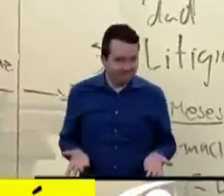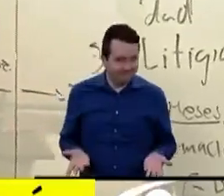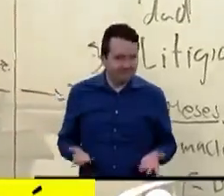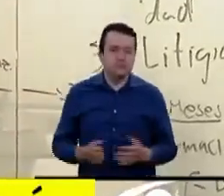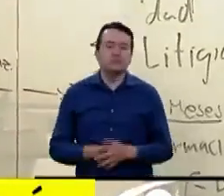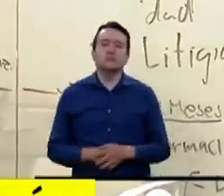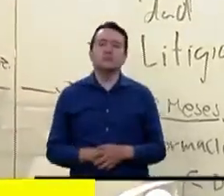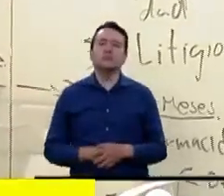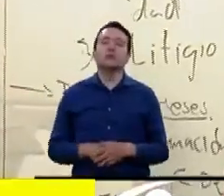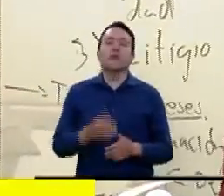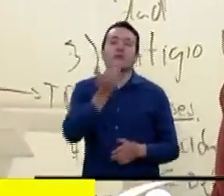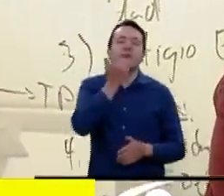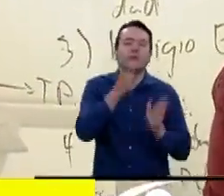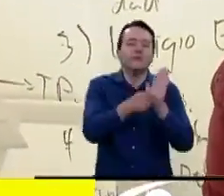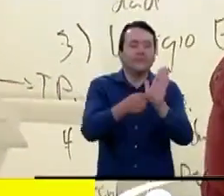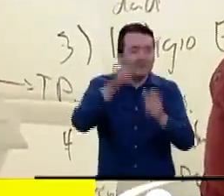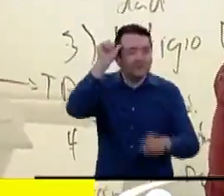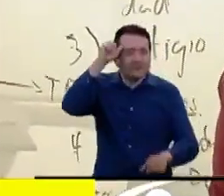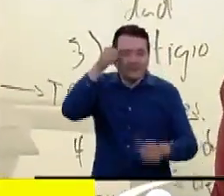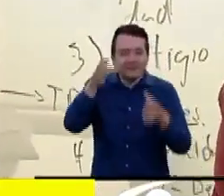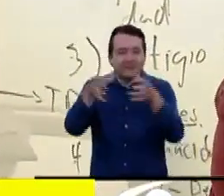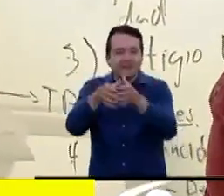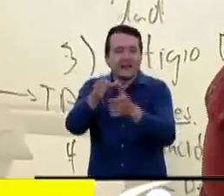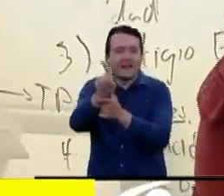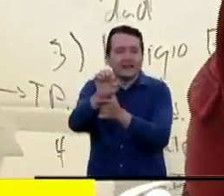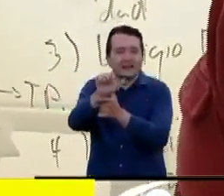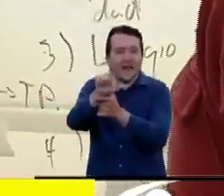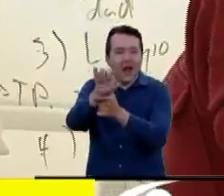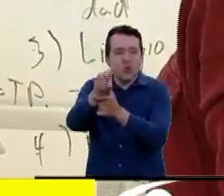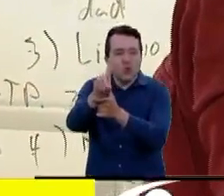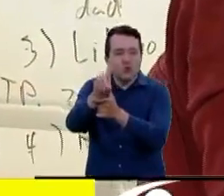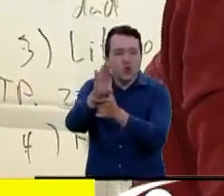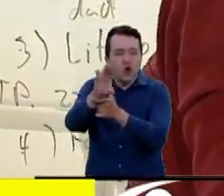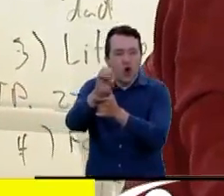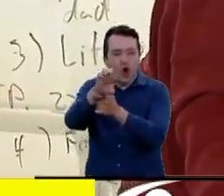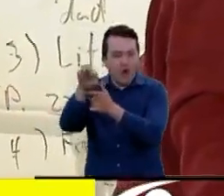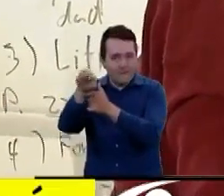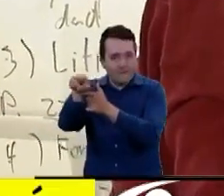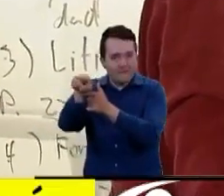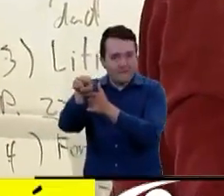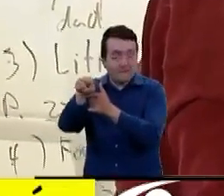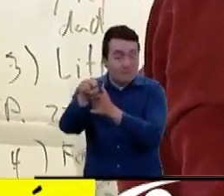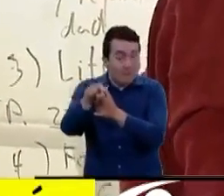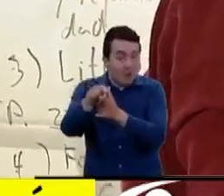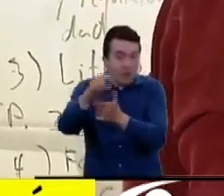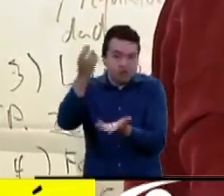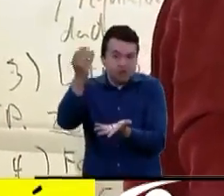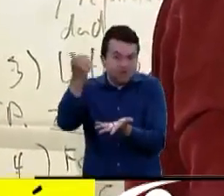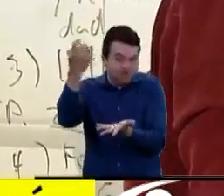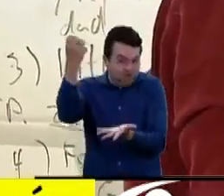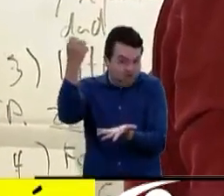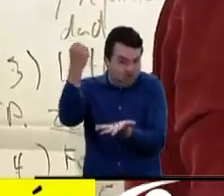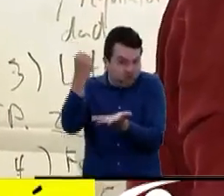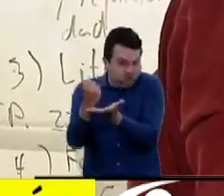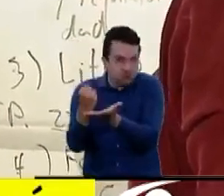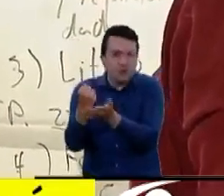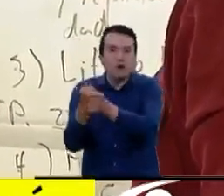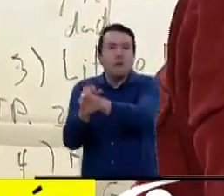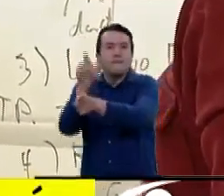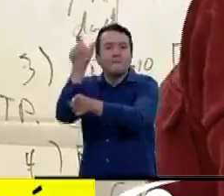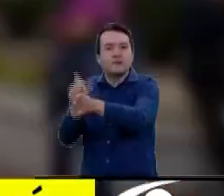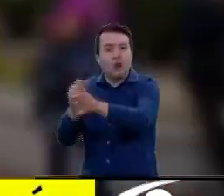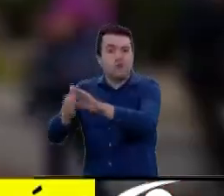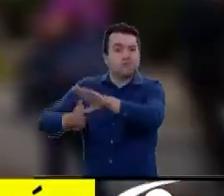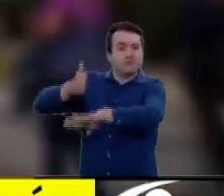¿Qué pasó con el señor Carlos Palacino? ¿Qué pasó con las otras personas que formaban parte del equipo administrador